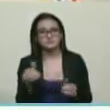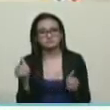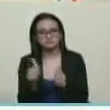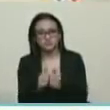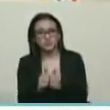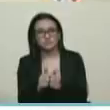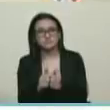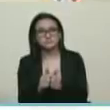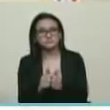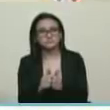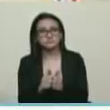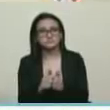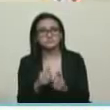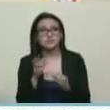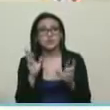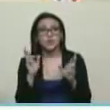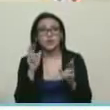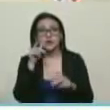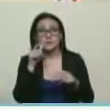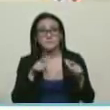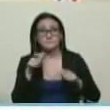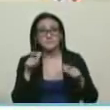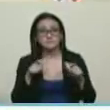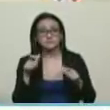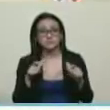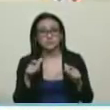acompañantes, así que también esperamos que las personas